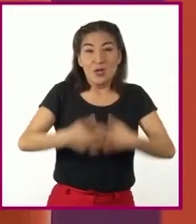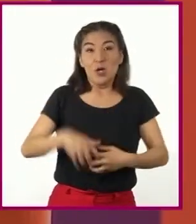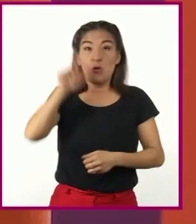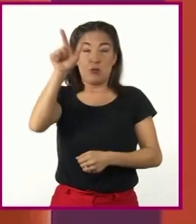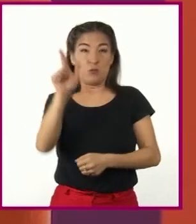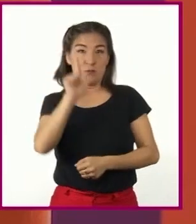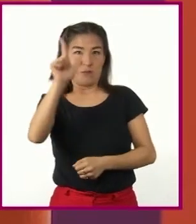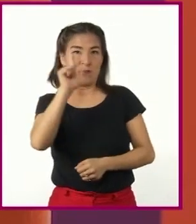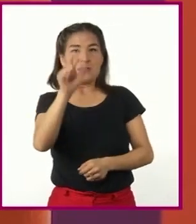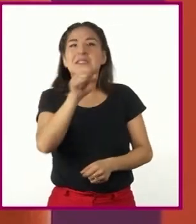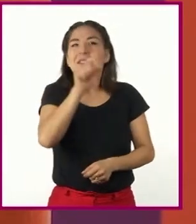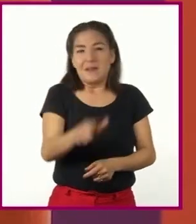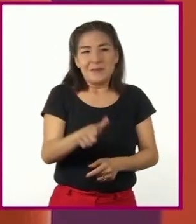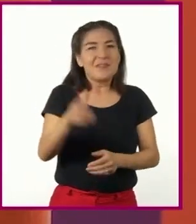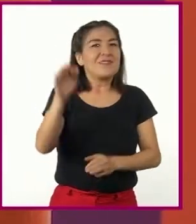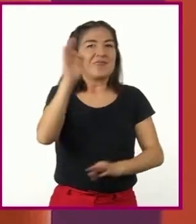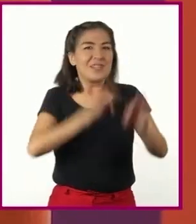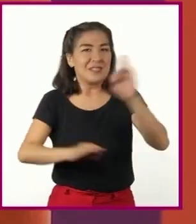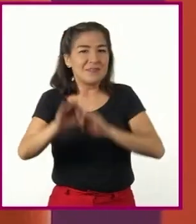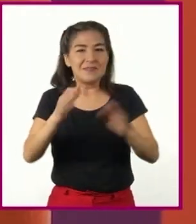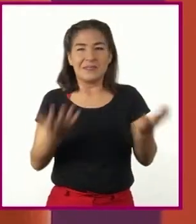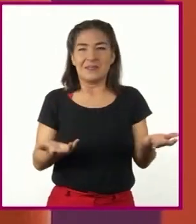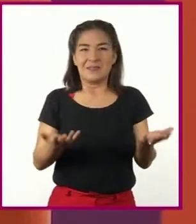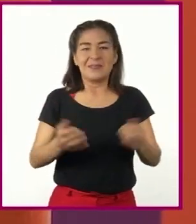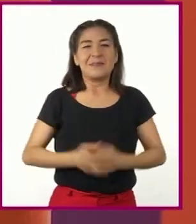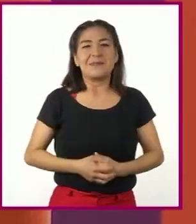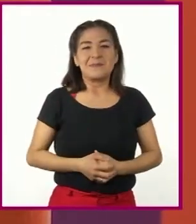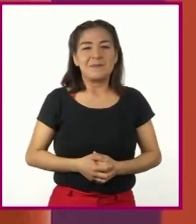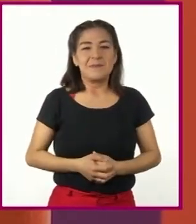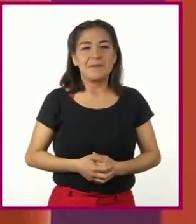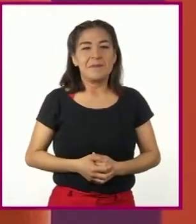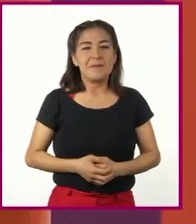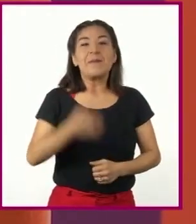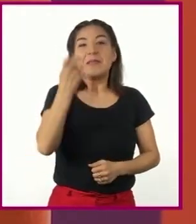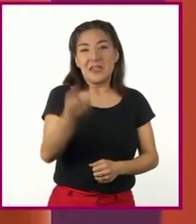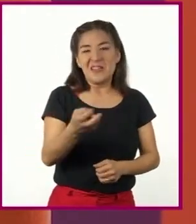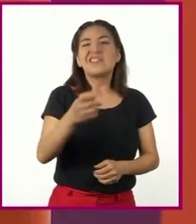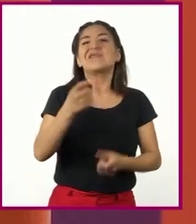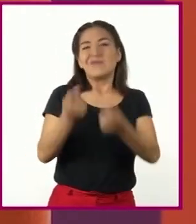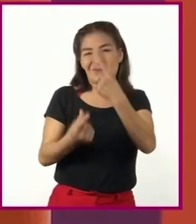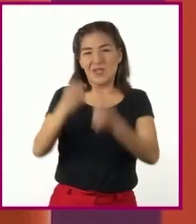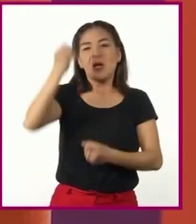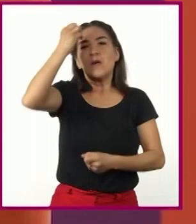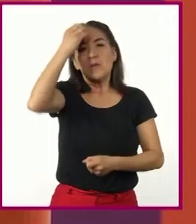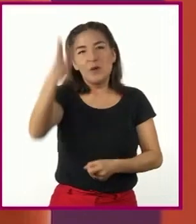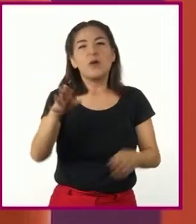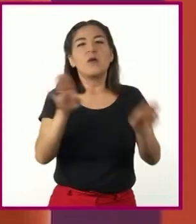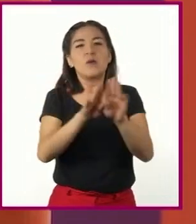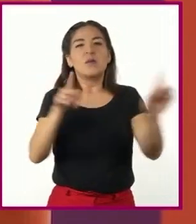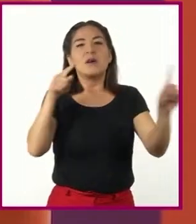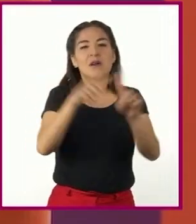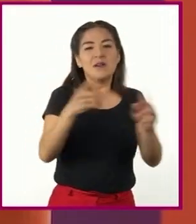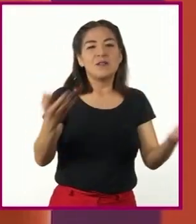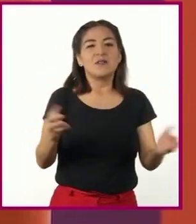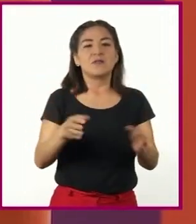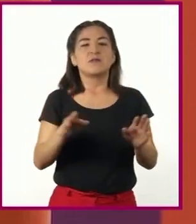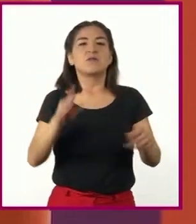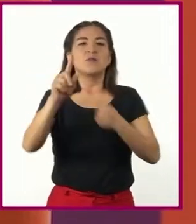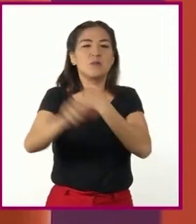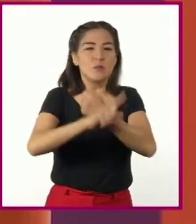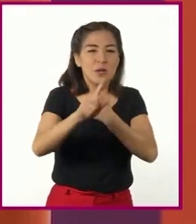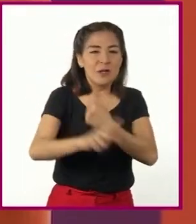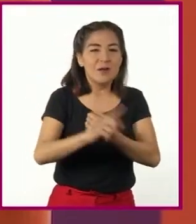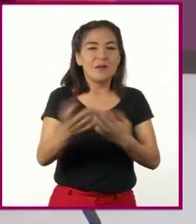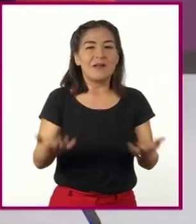son procesos físicos, ¿no? O fenómenos físicos. Entonces eso lo olvidan y entonces se dedican a enseñar fórmulas,